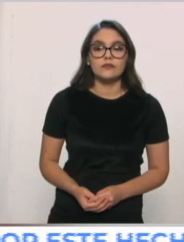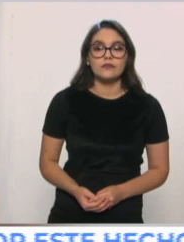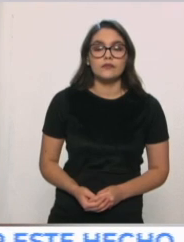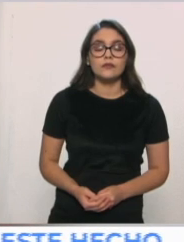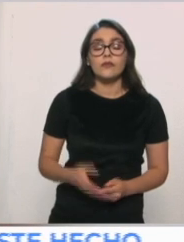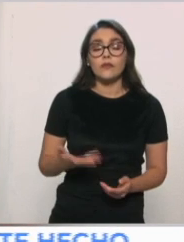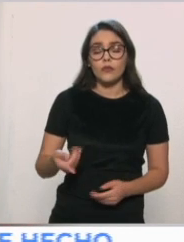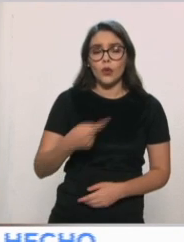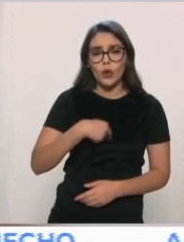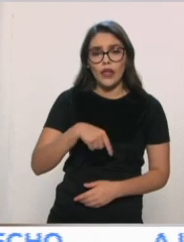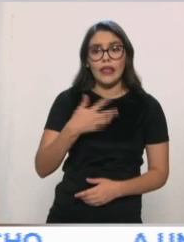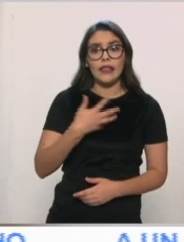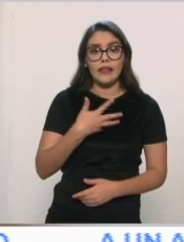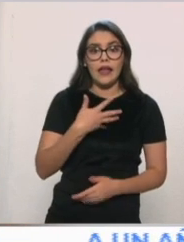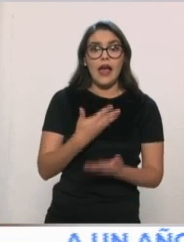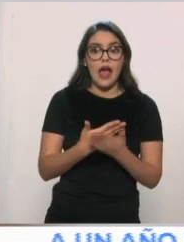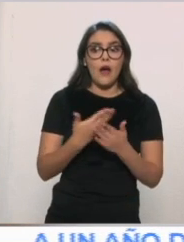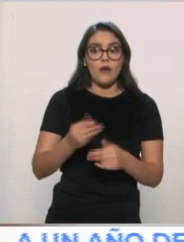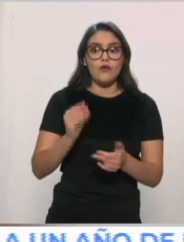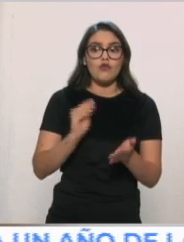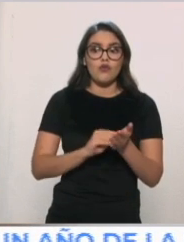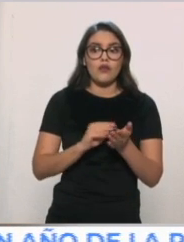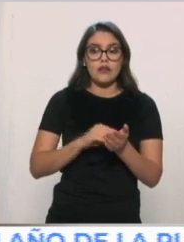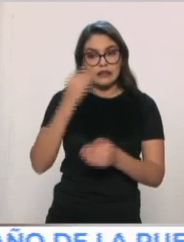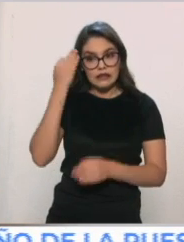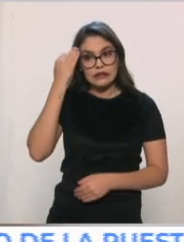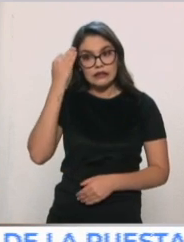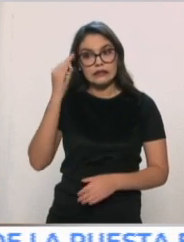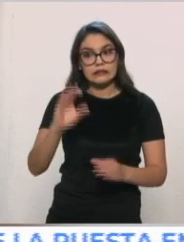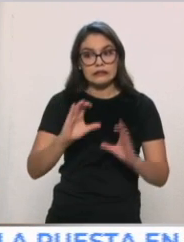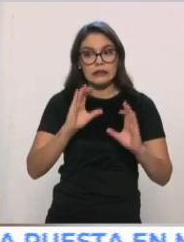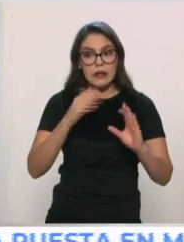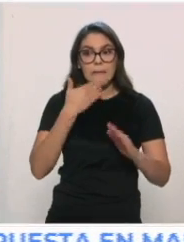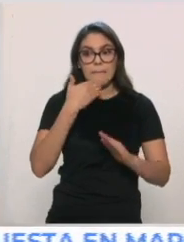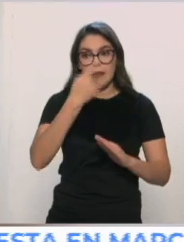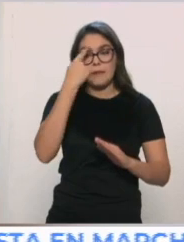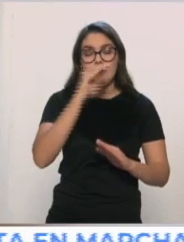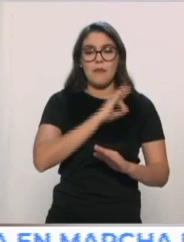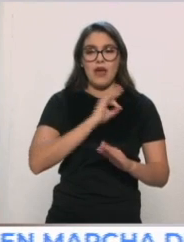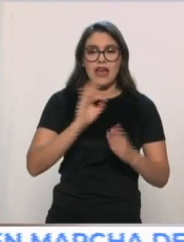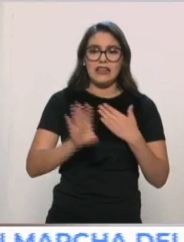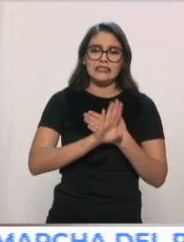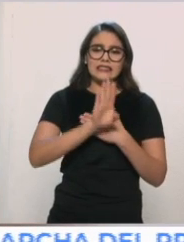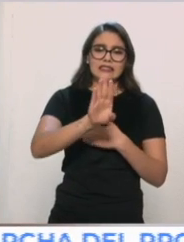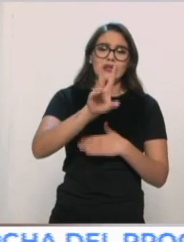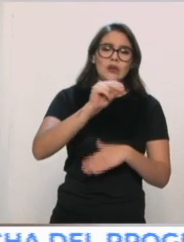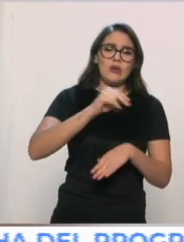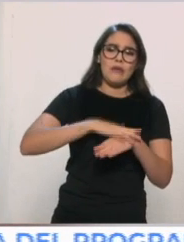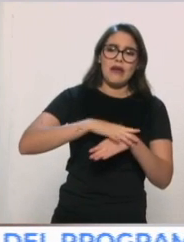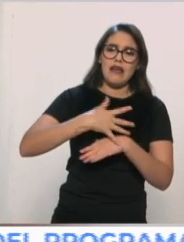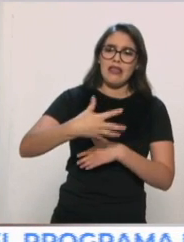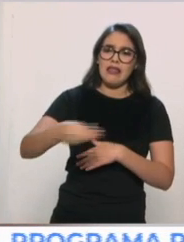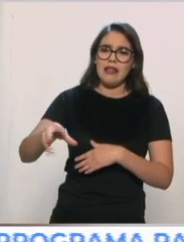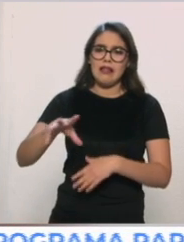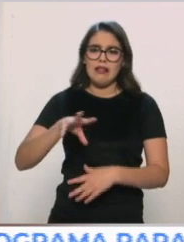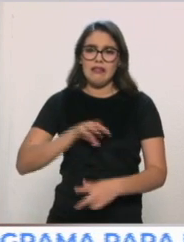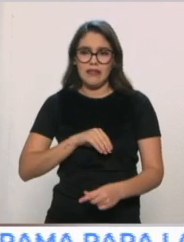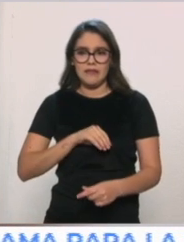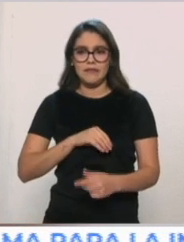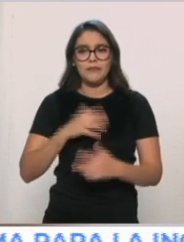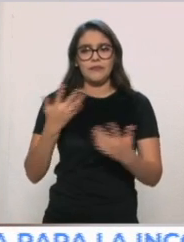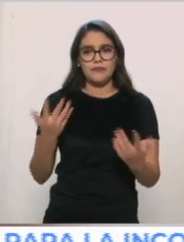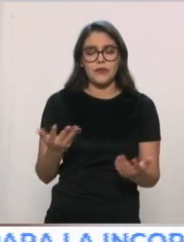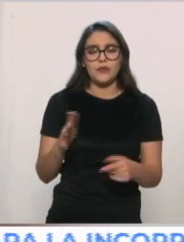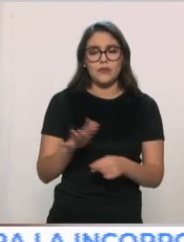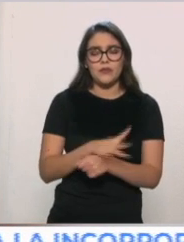un crecimiento todavía más exponencial y es momento pues ya de cerrar